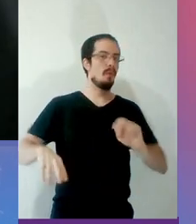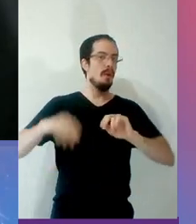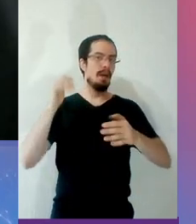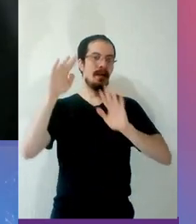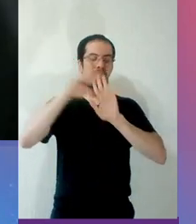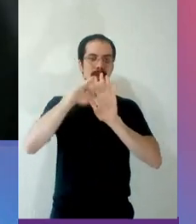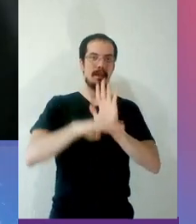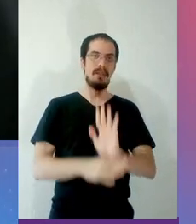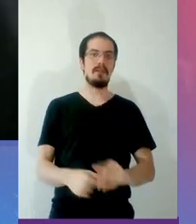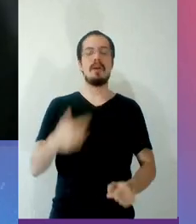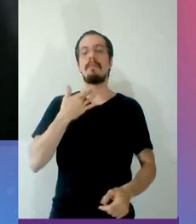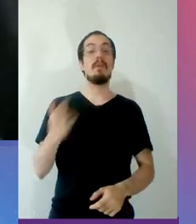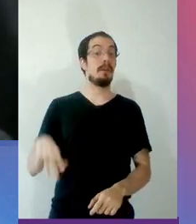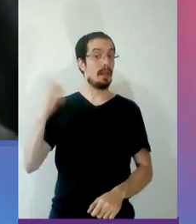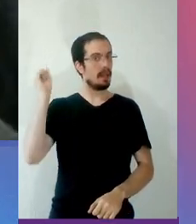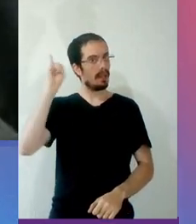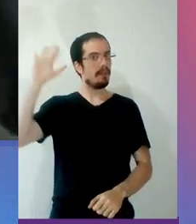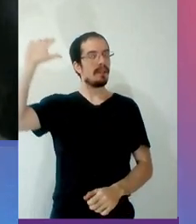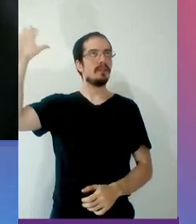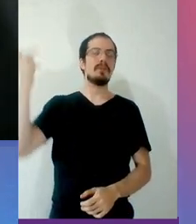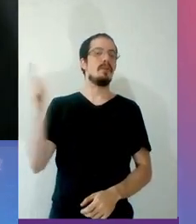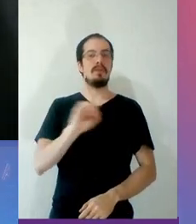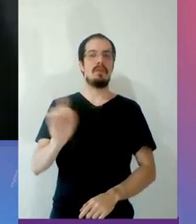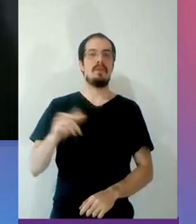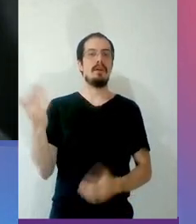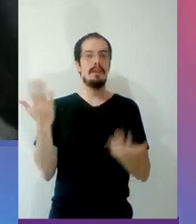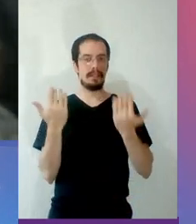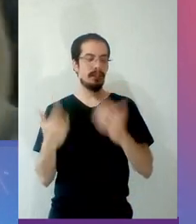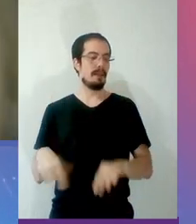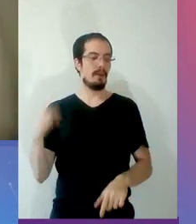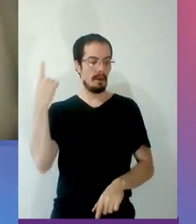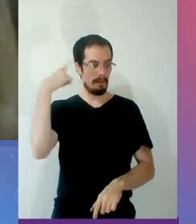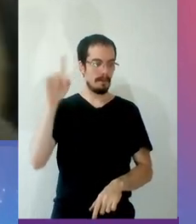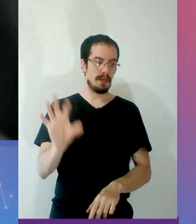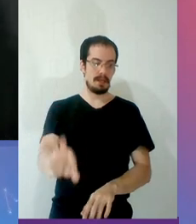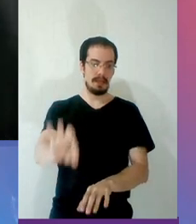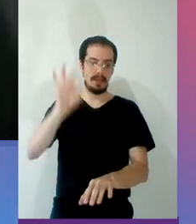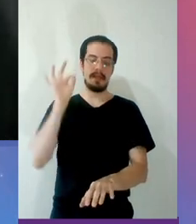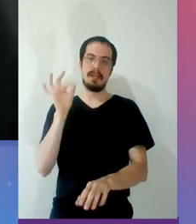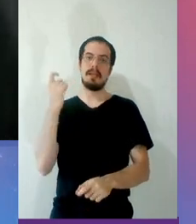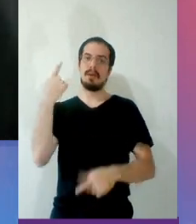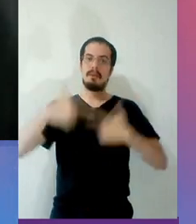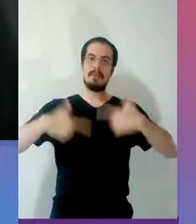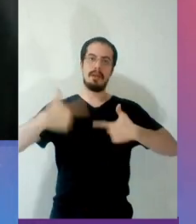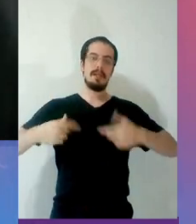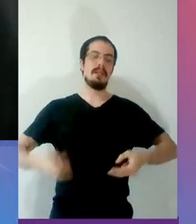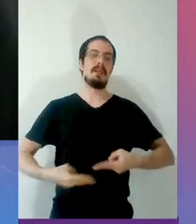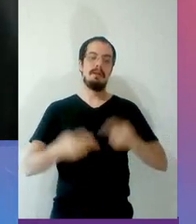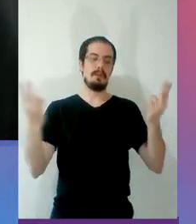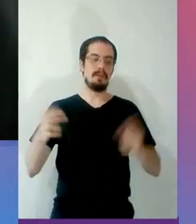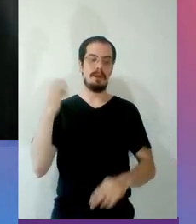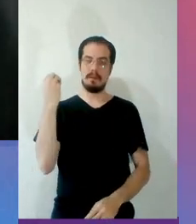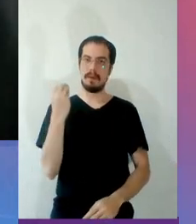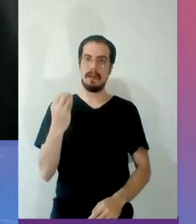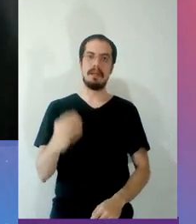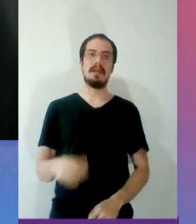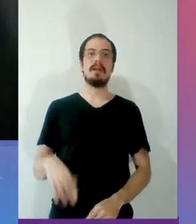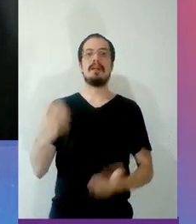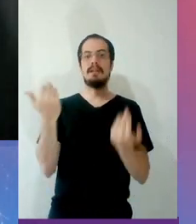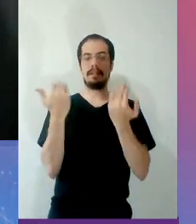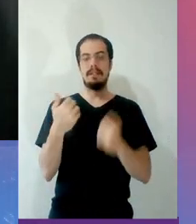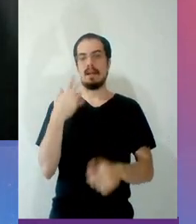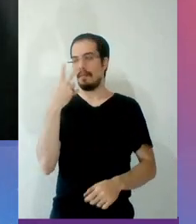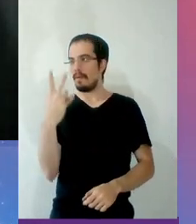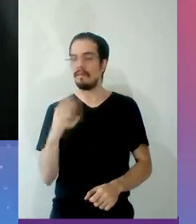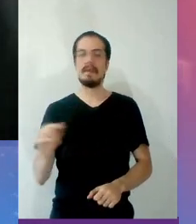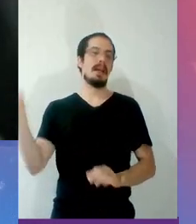importante, pero no realmente para establecer políticas, planes y programas, uno tiene que tener un básico de datos